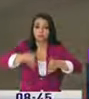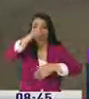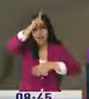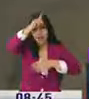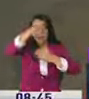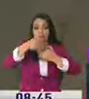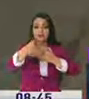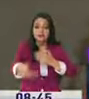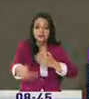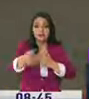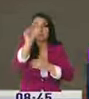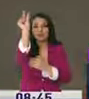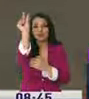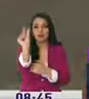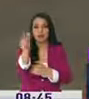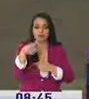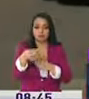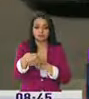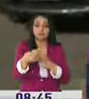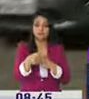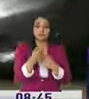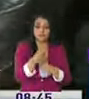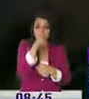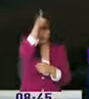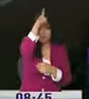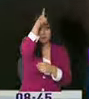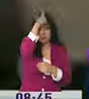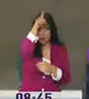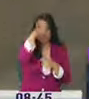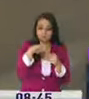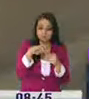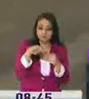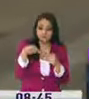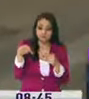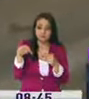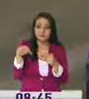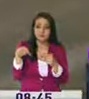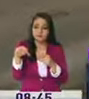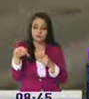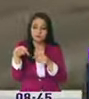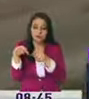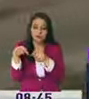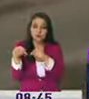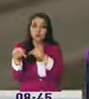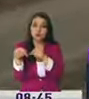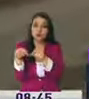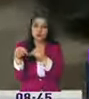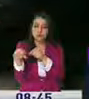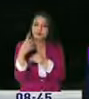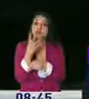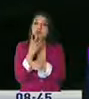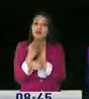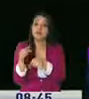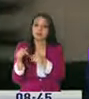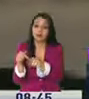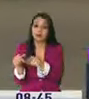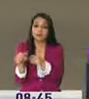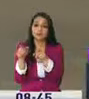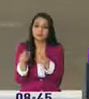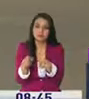Italia. Lo que vamos a hacer es desviar la Alemania, hacer un carril de contraflujo en la otra calzada de la Eloy Alfaro para